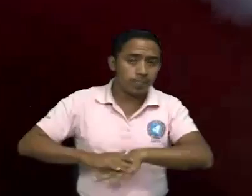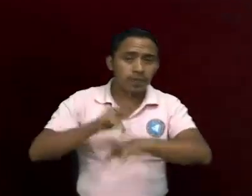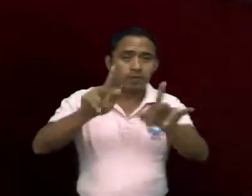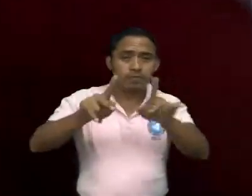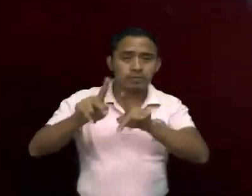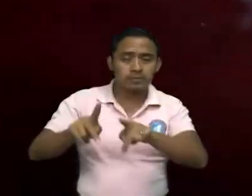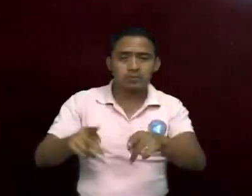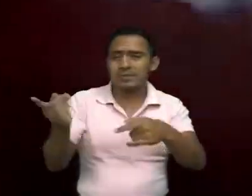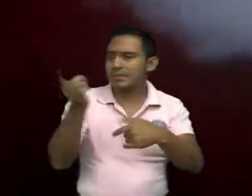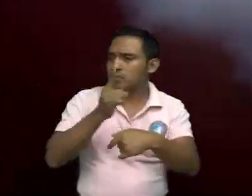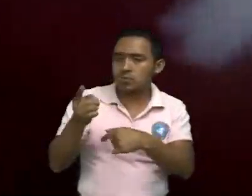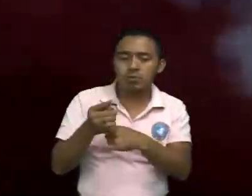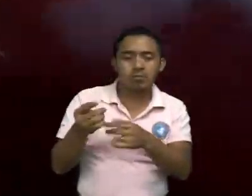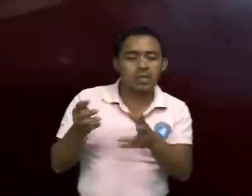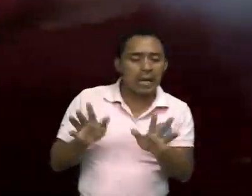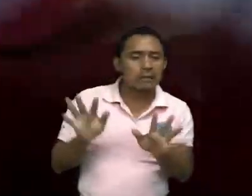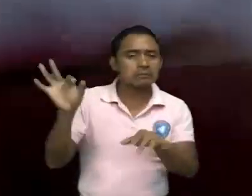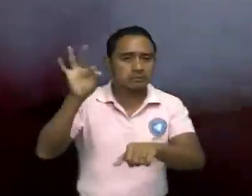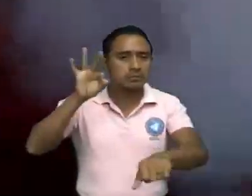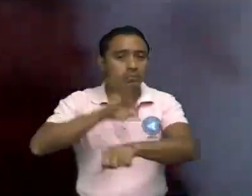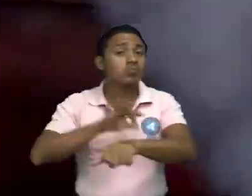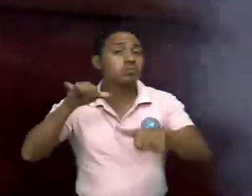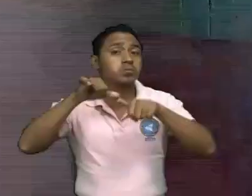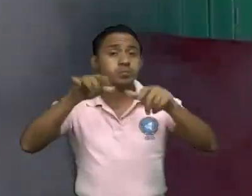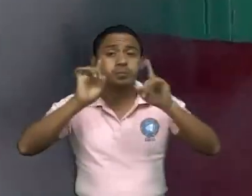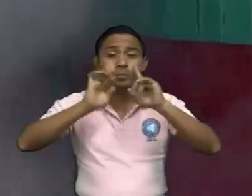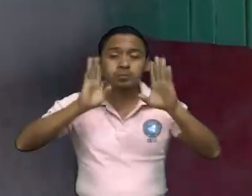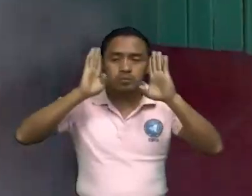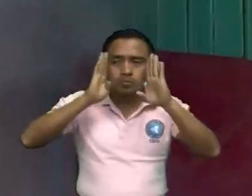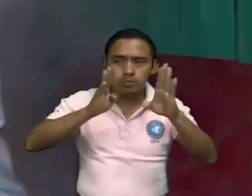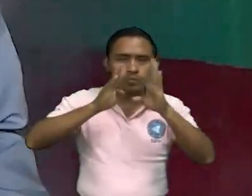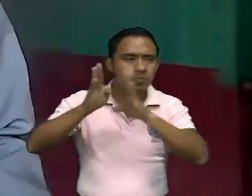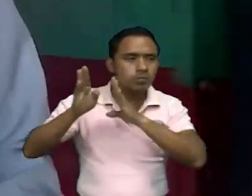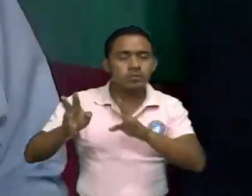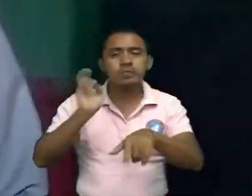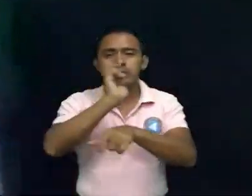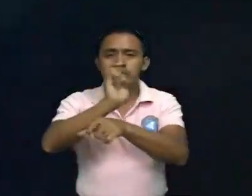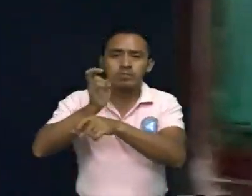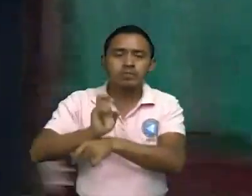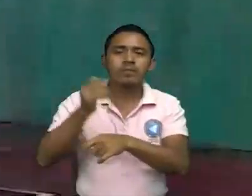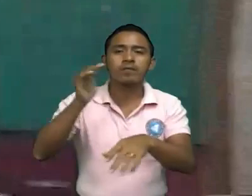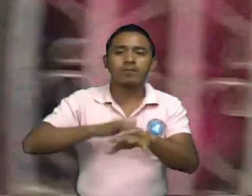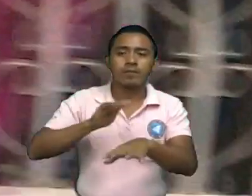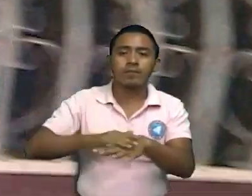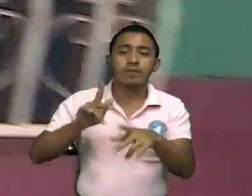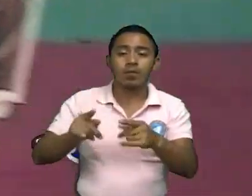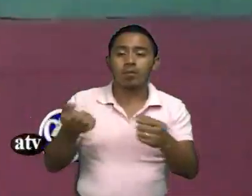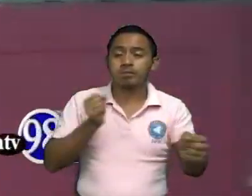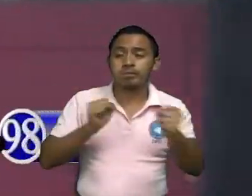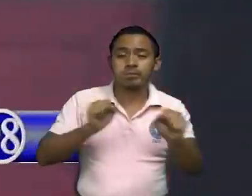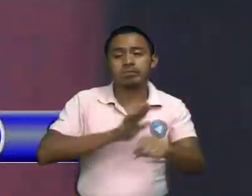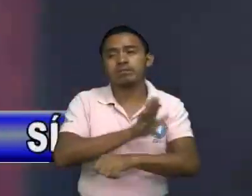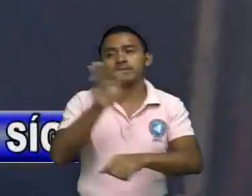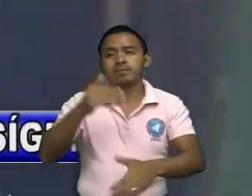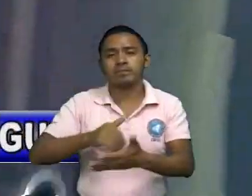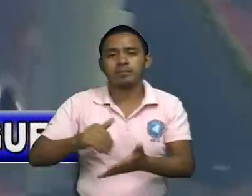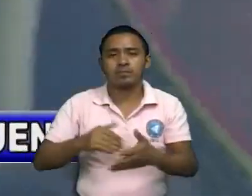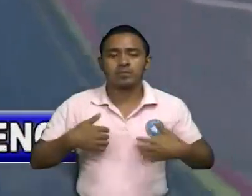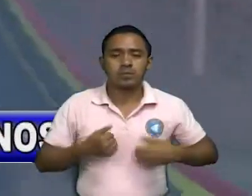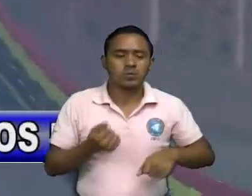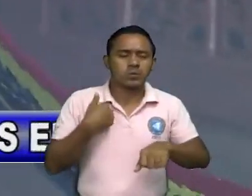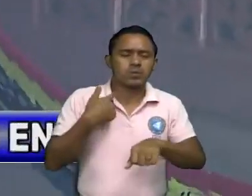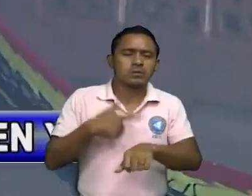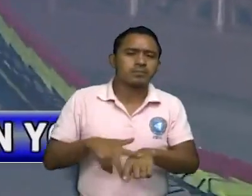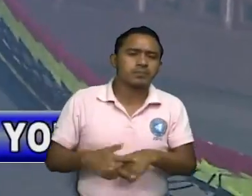población a no bajar la guardia contra el mosquito transmisor del dengue. Asimismo, exhortan a acudir a las unidades de salud en caso de